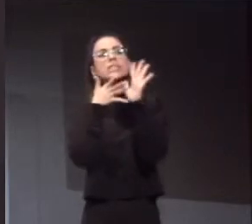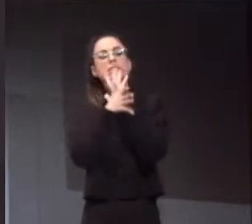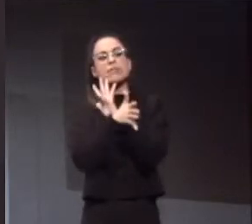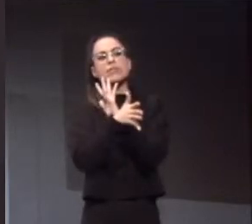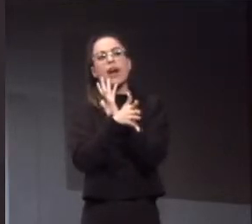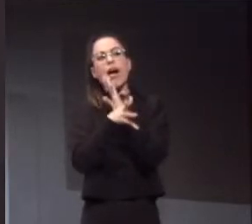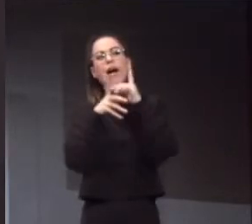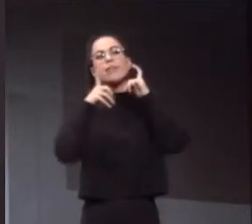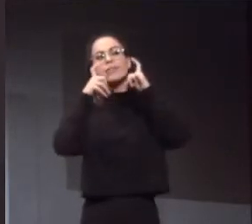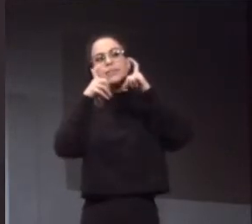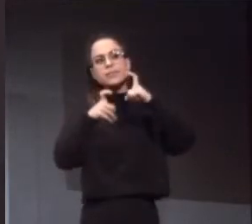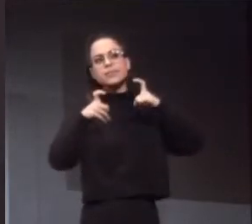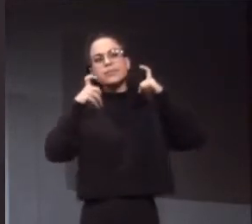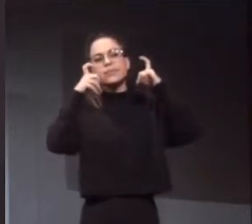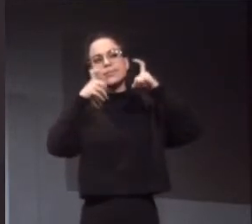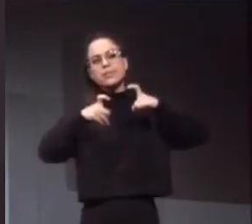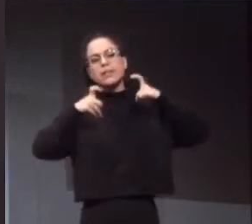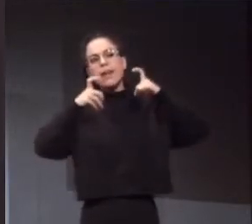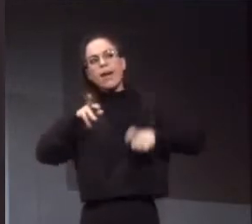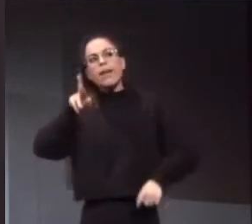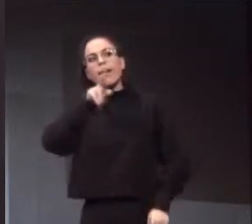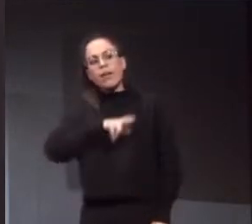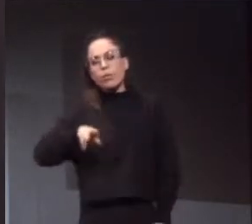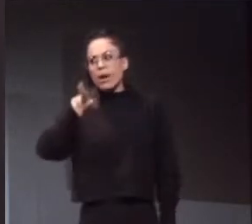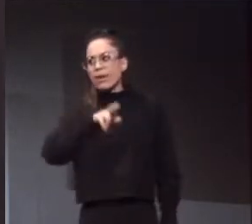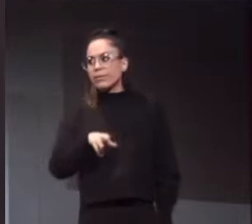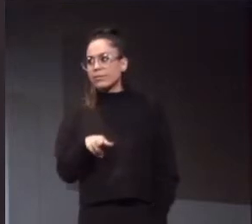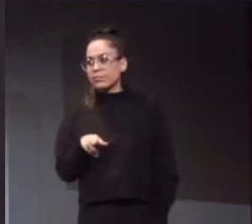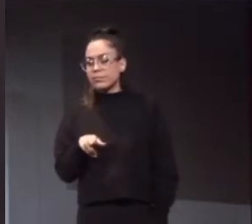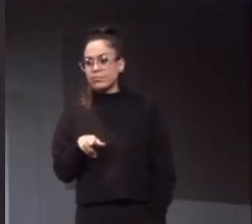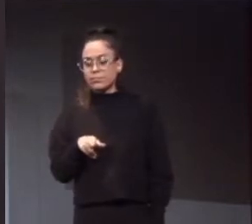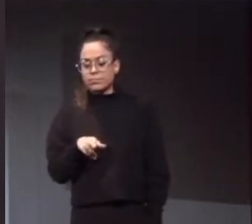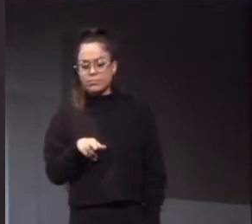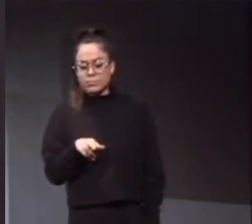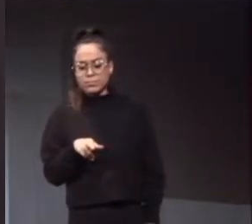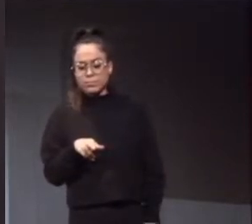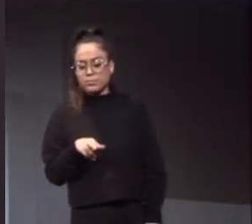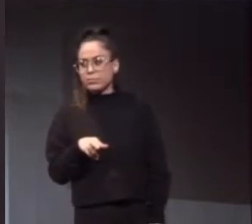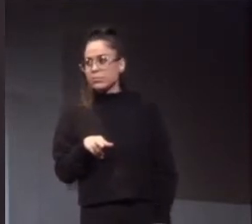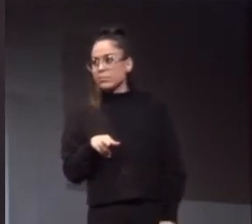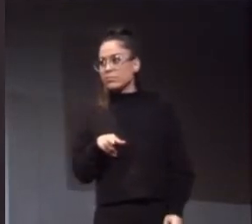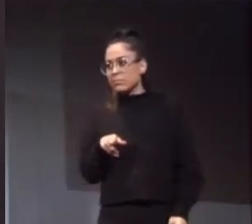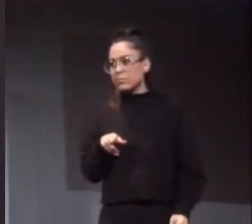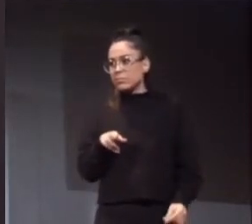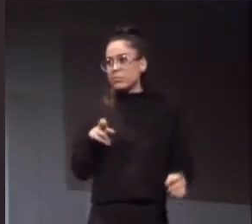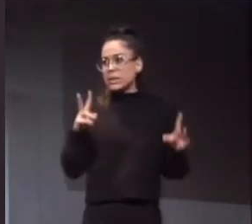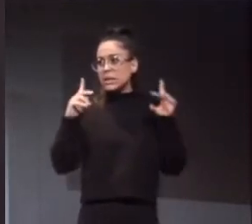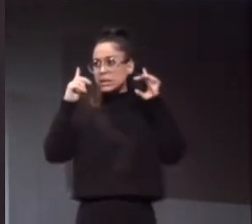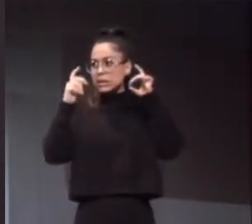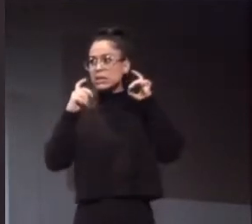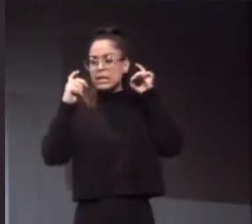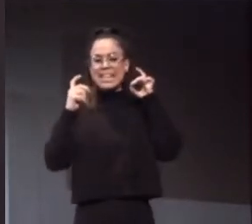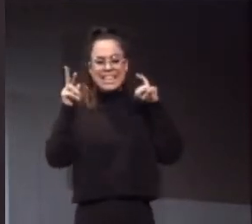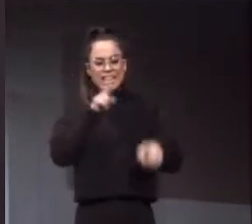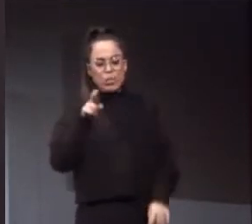a partir de esto que estamos haciendo en este encuentro recuperar otra vez quienes